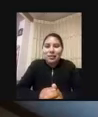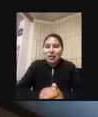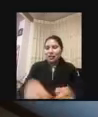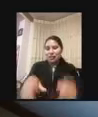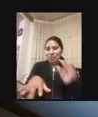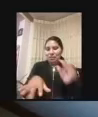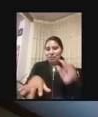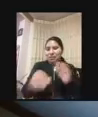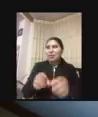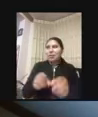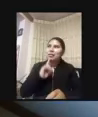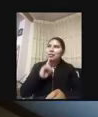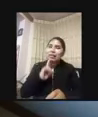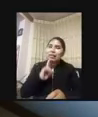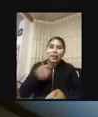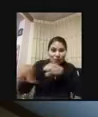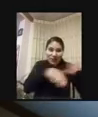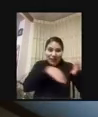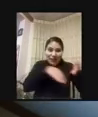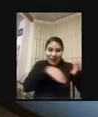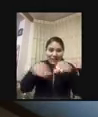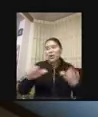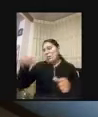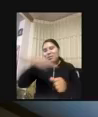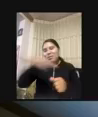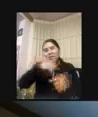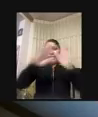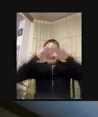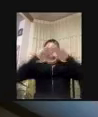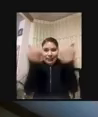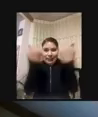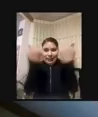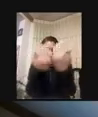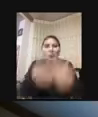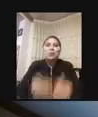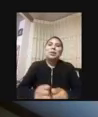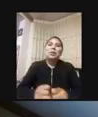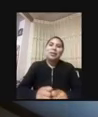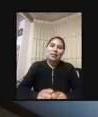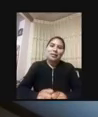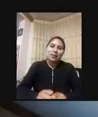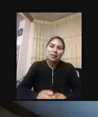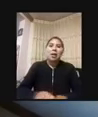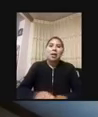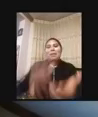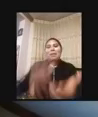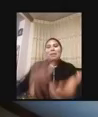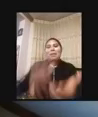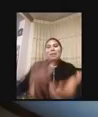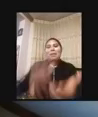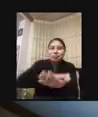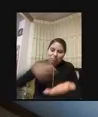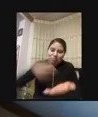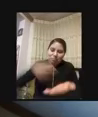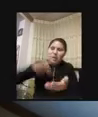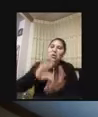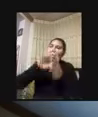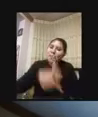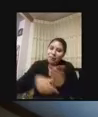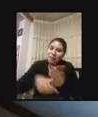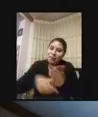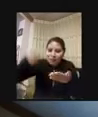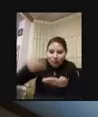emplatando el plato, ¿no? Van emplatando el alimento, ¿no? Entonces ya lo tienen servido y de esa manera